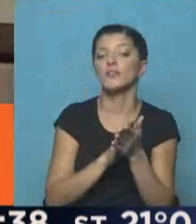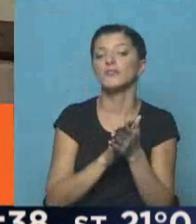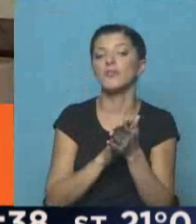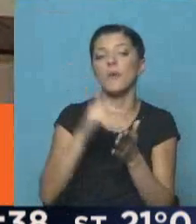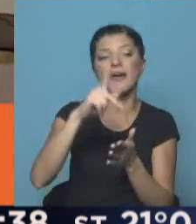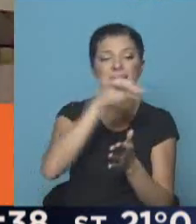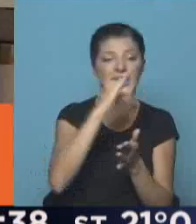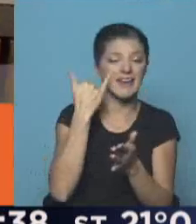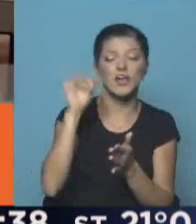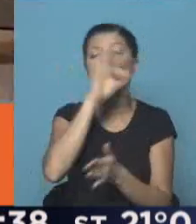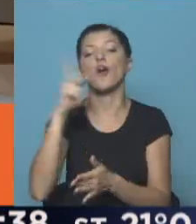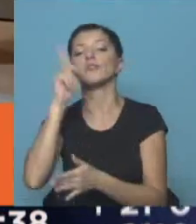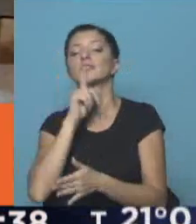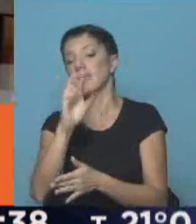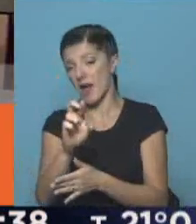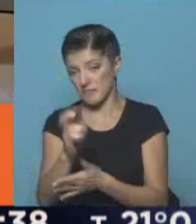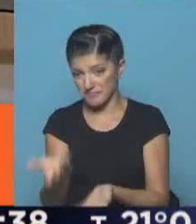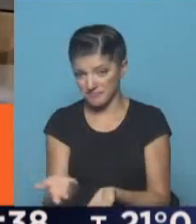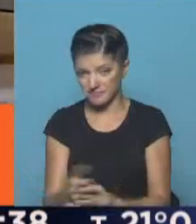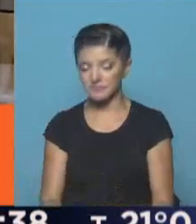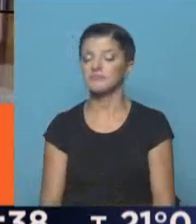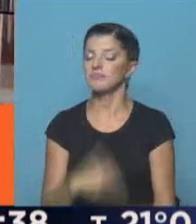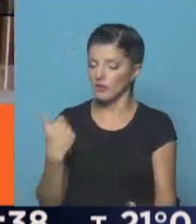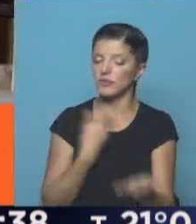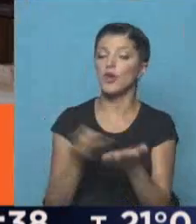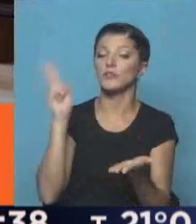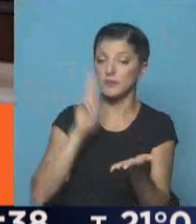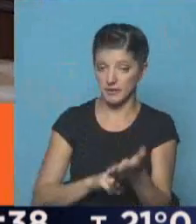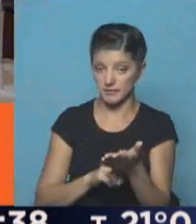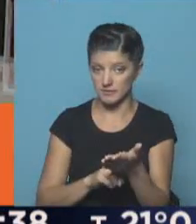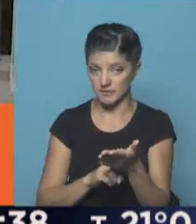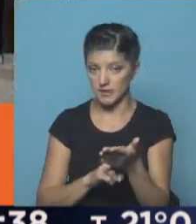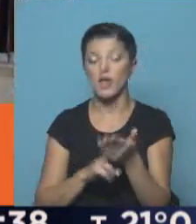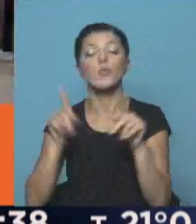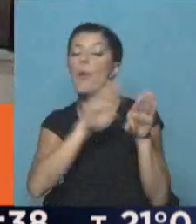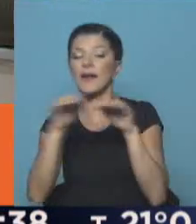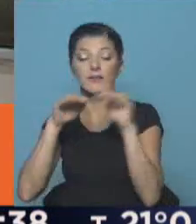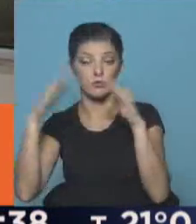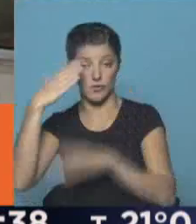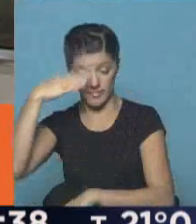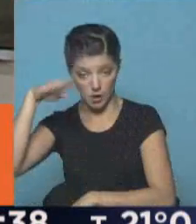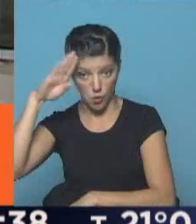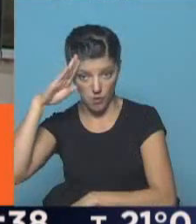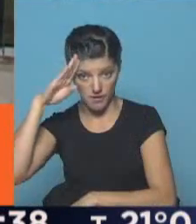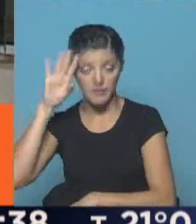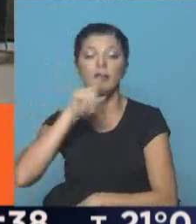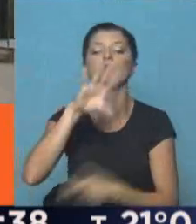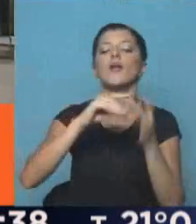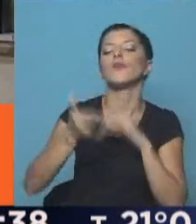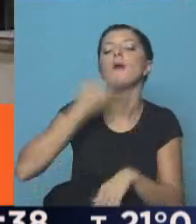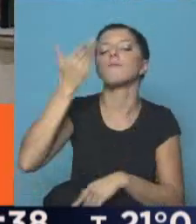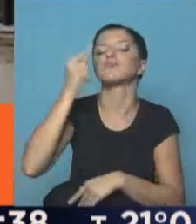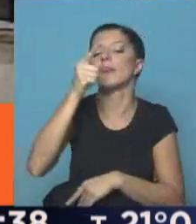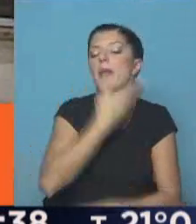o a Donald Trump para eso. Entonces, de nuevo, como en el caso cubano, La retórica del